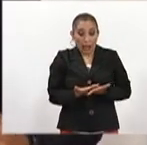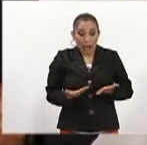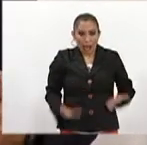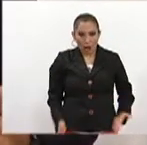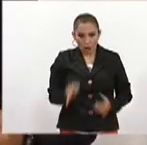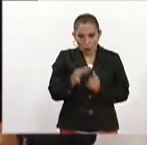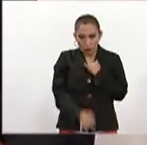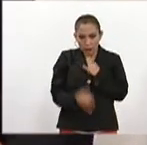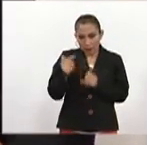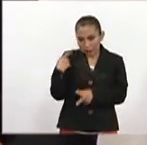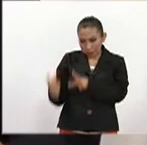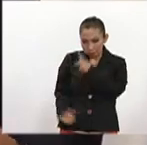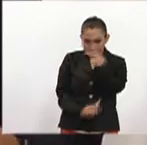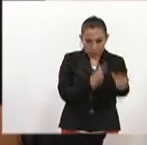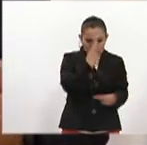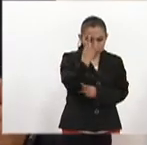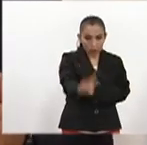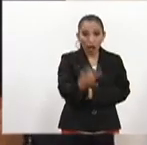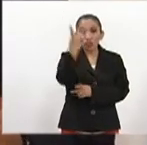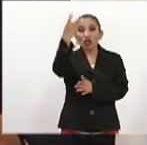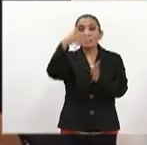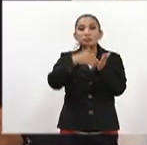en la última encuesta, son